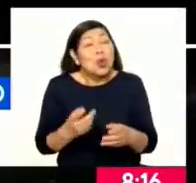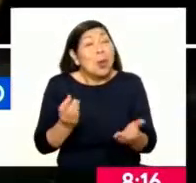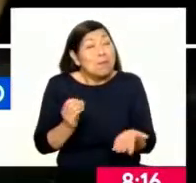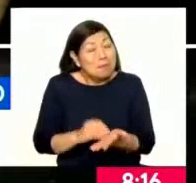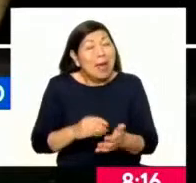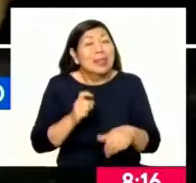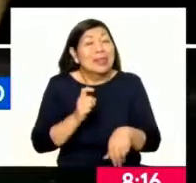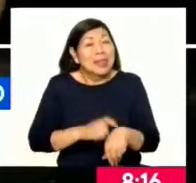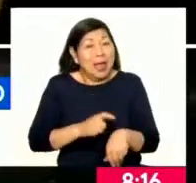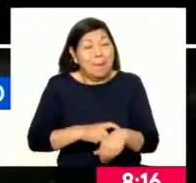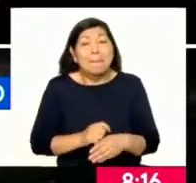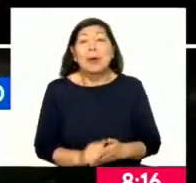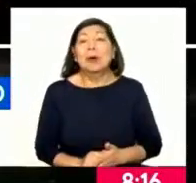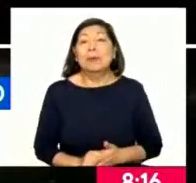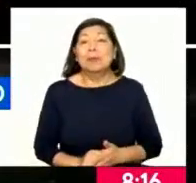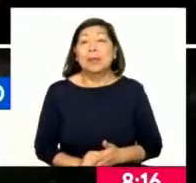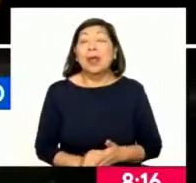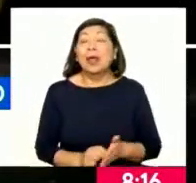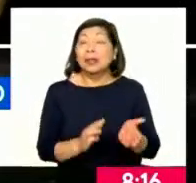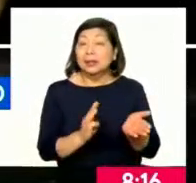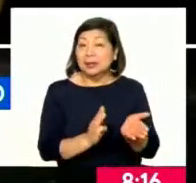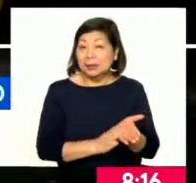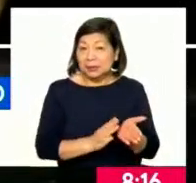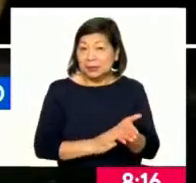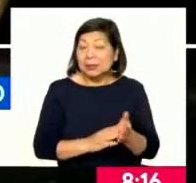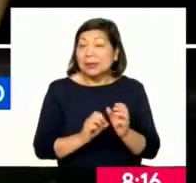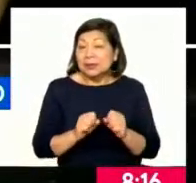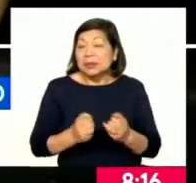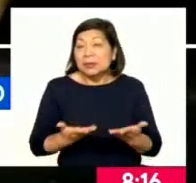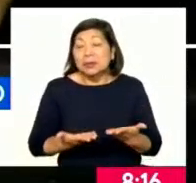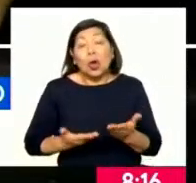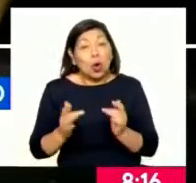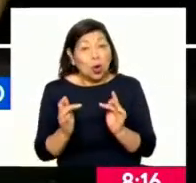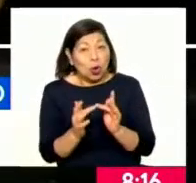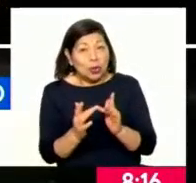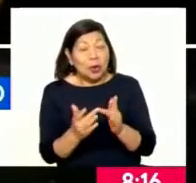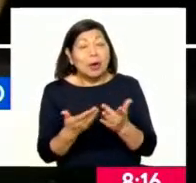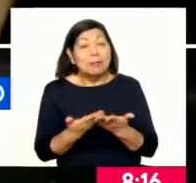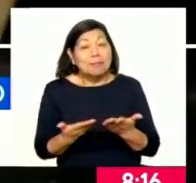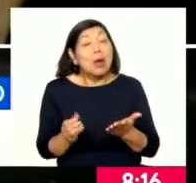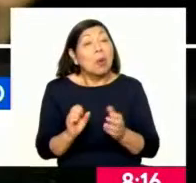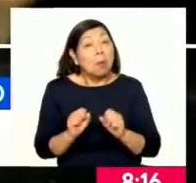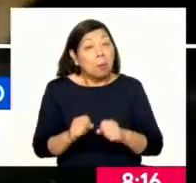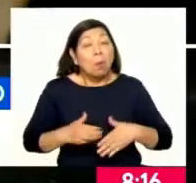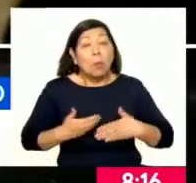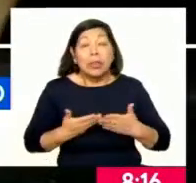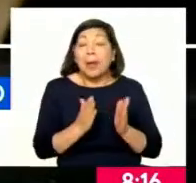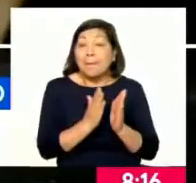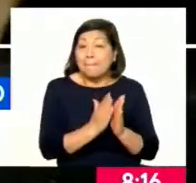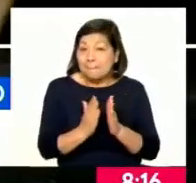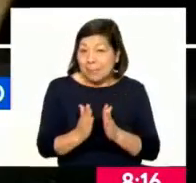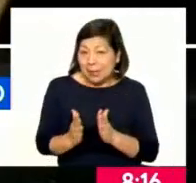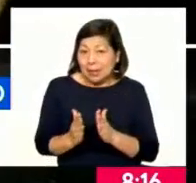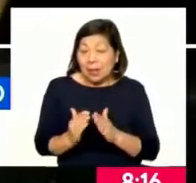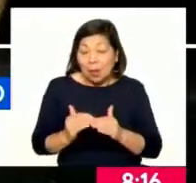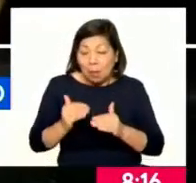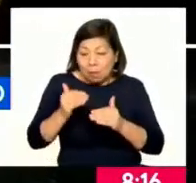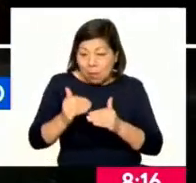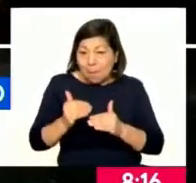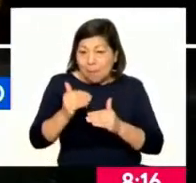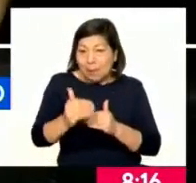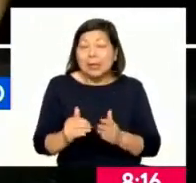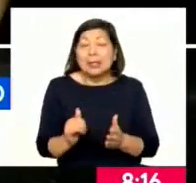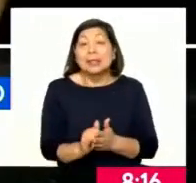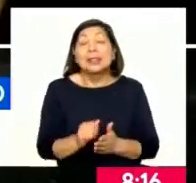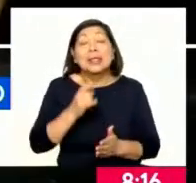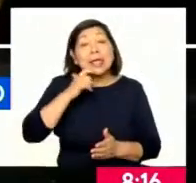tiempo, ¿no? Y es por esto que desde la Defensoría del Pueblo consideramos que se tenga que contar con un instrumento que pueda abarcar medidas en el mediano y largo plazo.